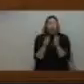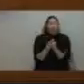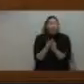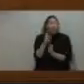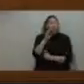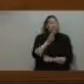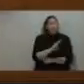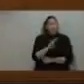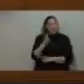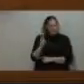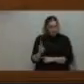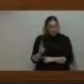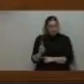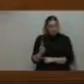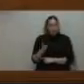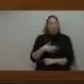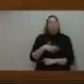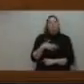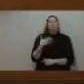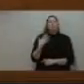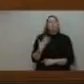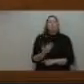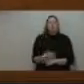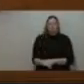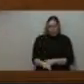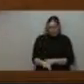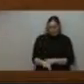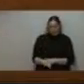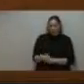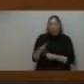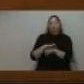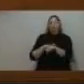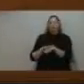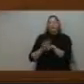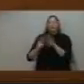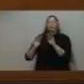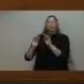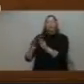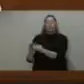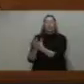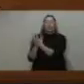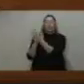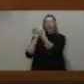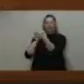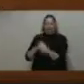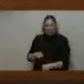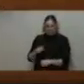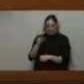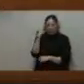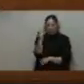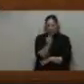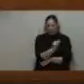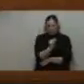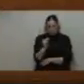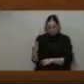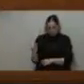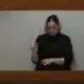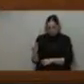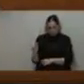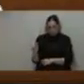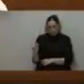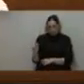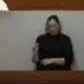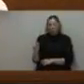Popular puede acordar con su Gobierno un acuerdo presupuestario. Un acuerdo